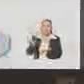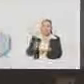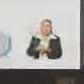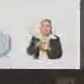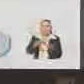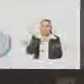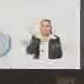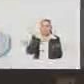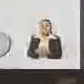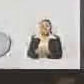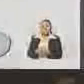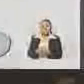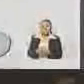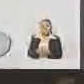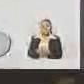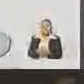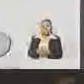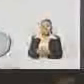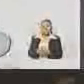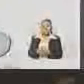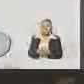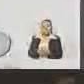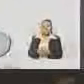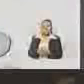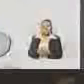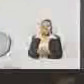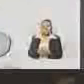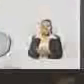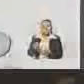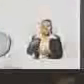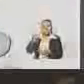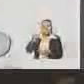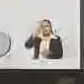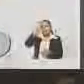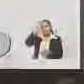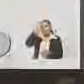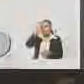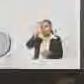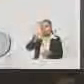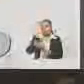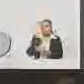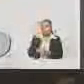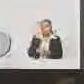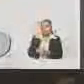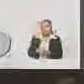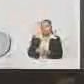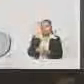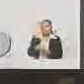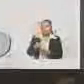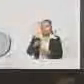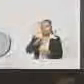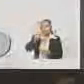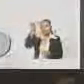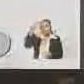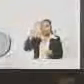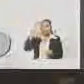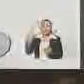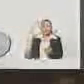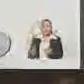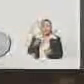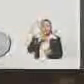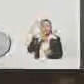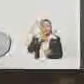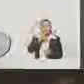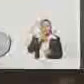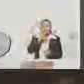Gracias. Yo nací en Benito Juárez. Yo no sé si tú te acuerdas, yo sí. Cuando éramos chiquitos, podíamos